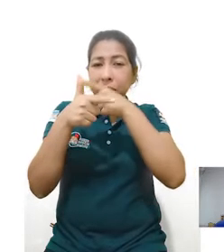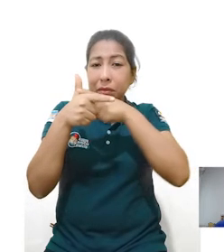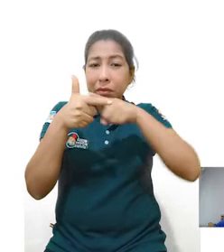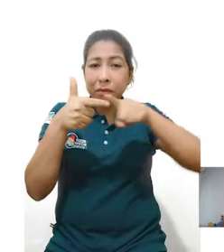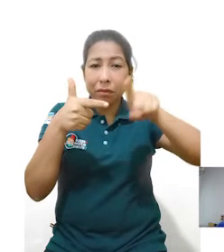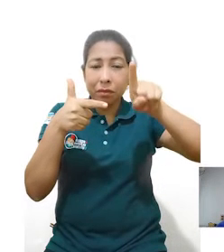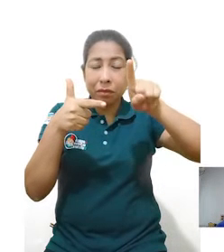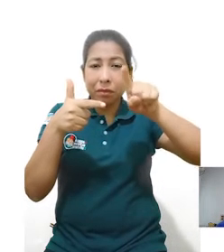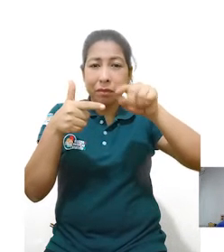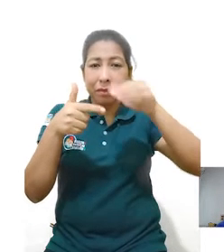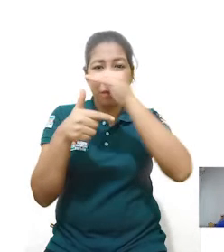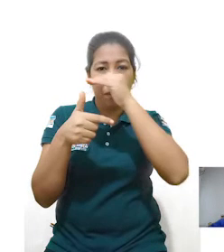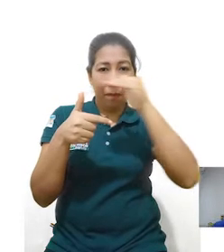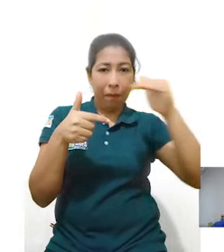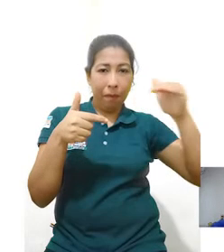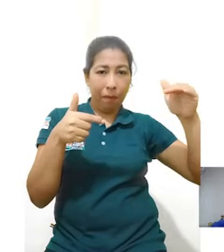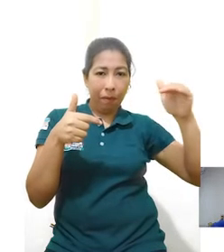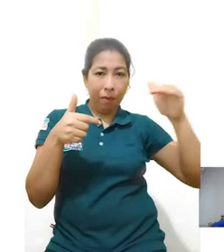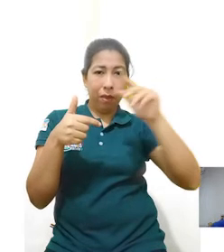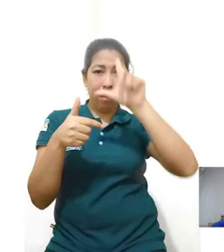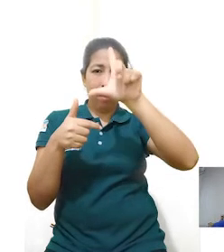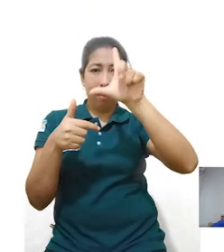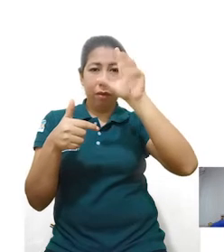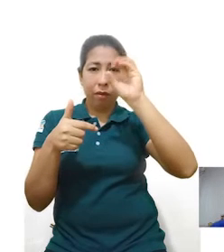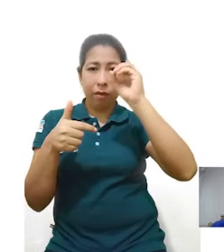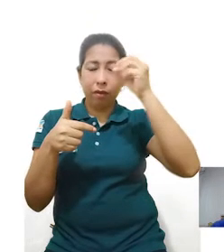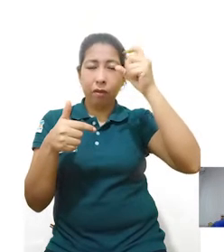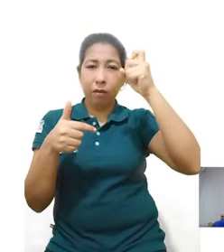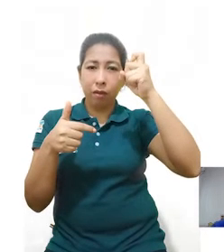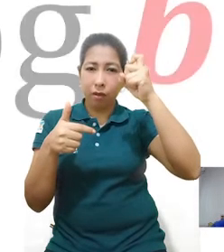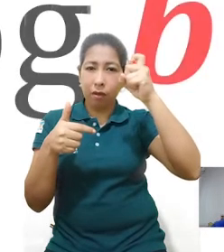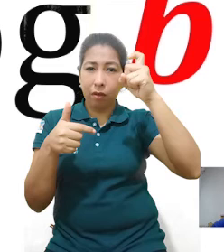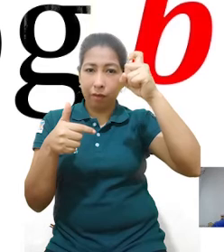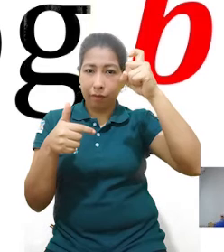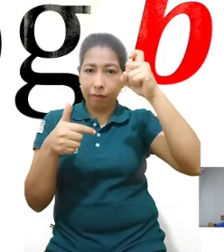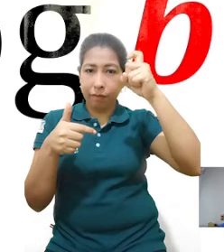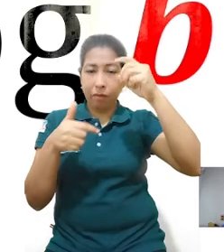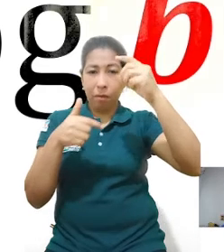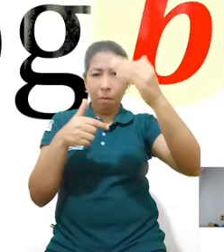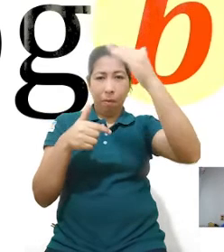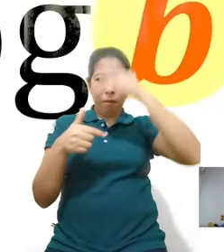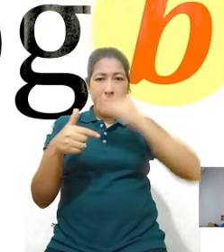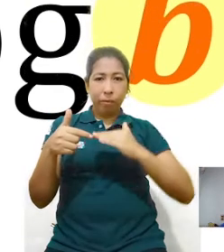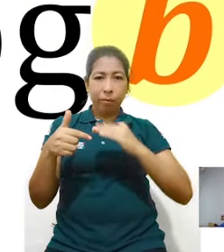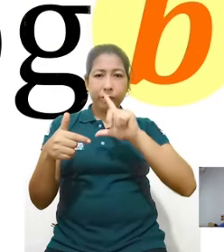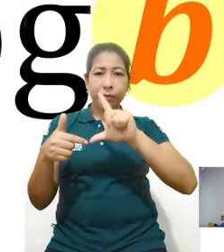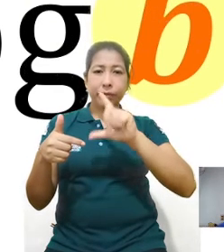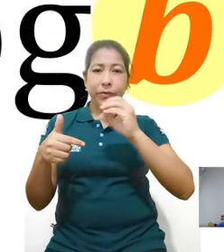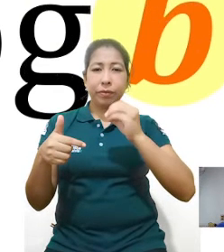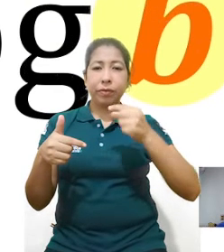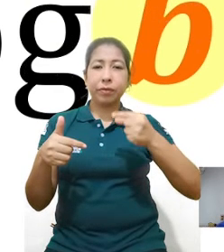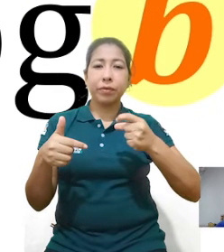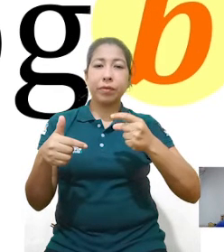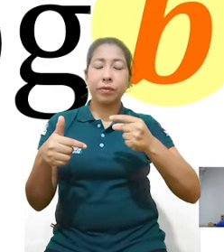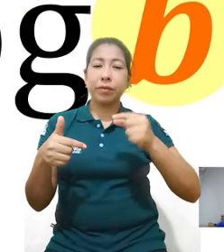del argumento, es decir, en este caso el número x, entre el logaritmo de la base, en este caso